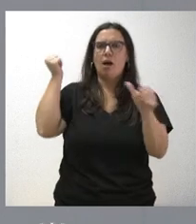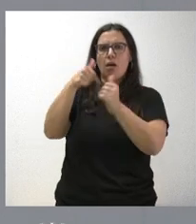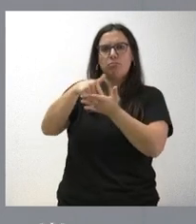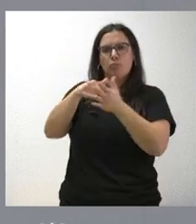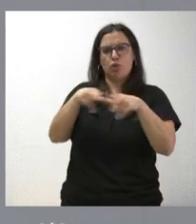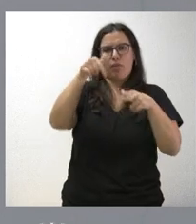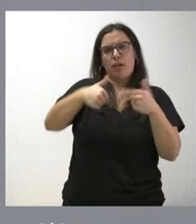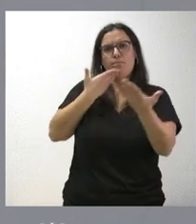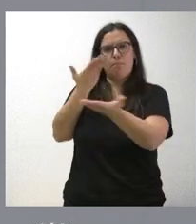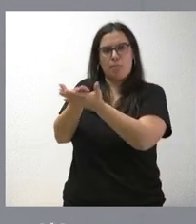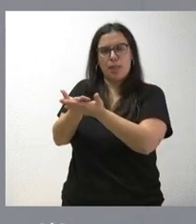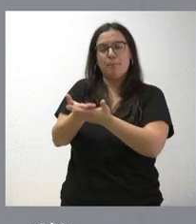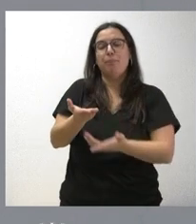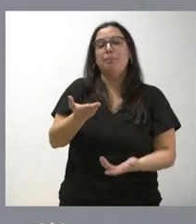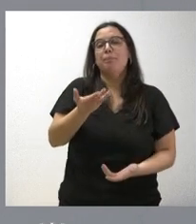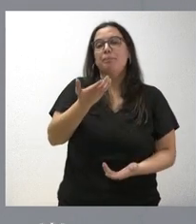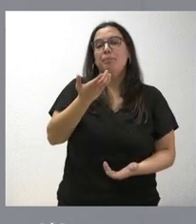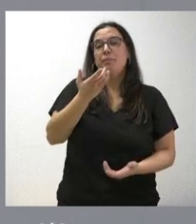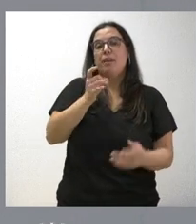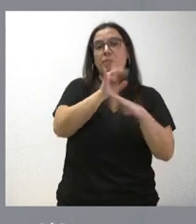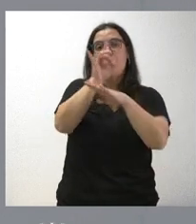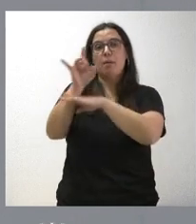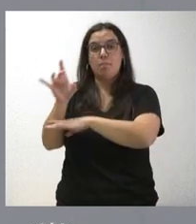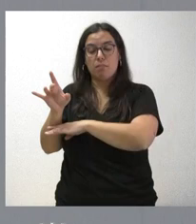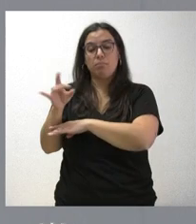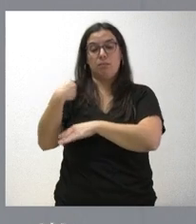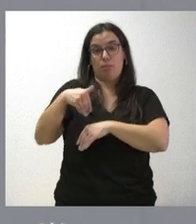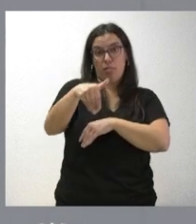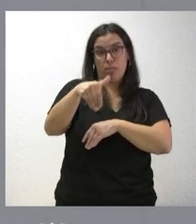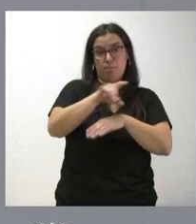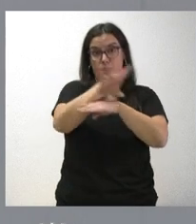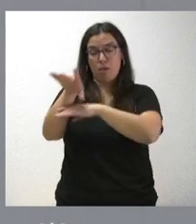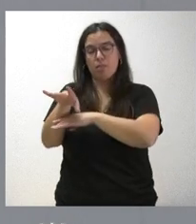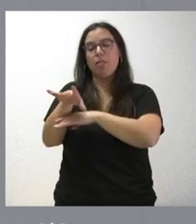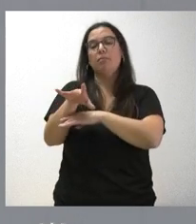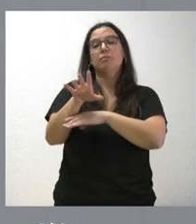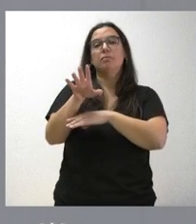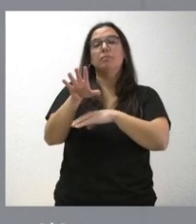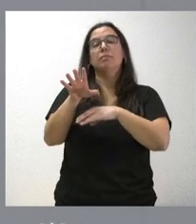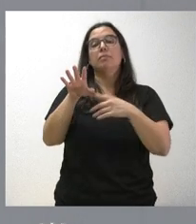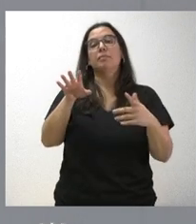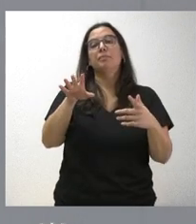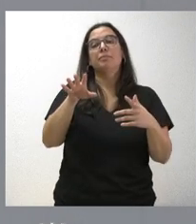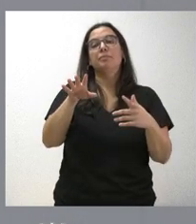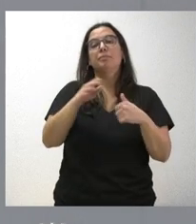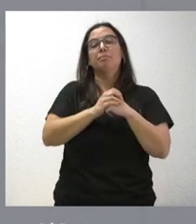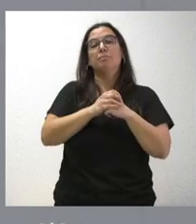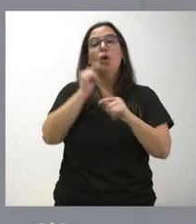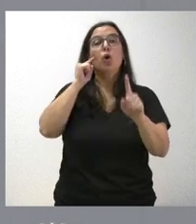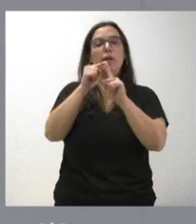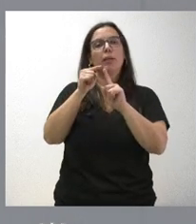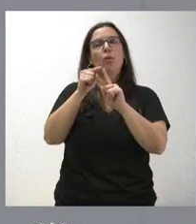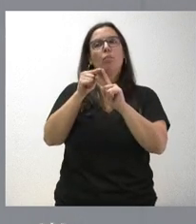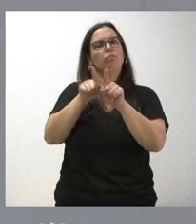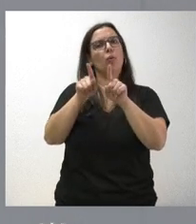sociedad en este caso estas cartas que enviará el presidente de la junta de Castilla los ministros se realizan con espíritu